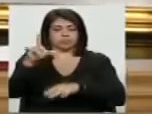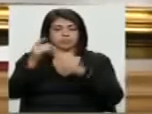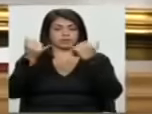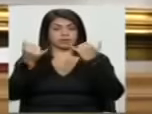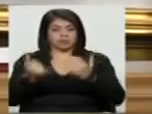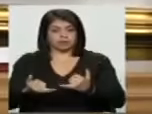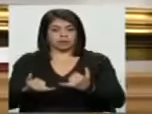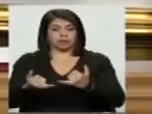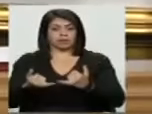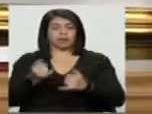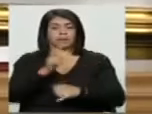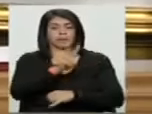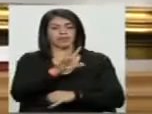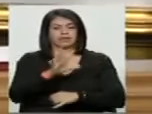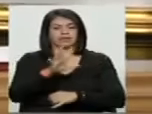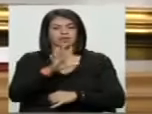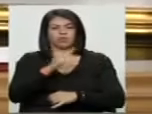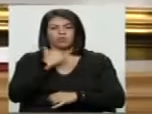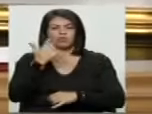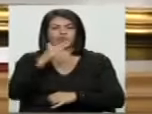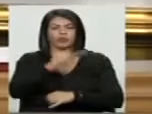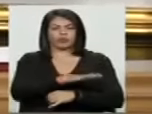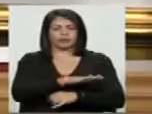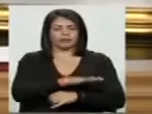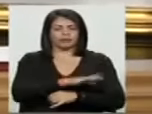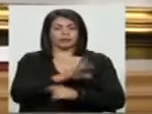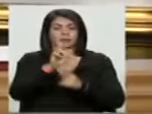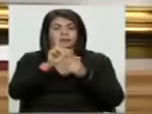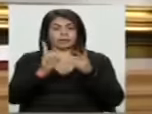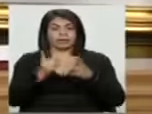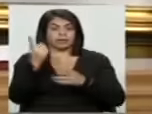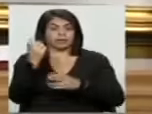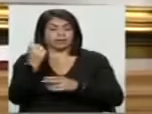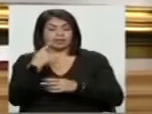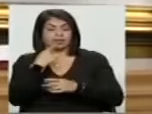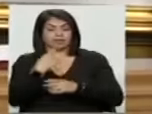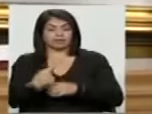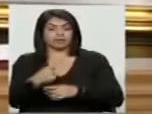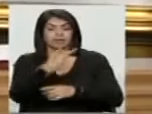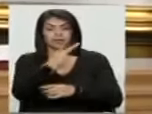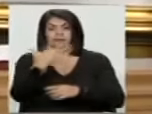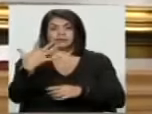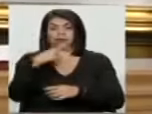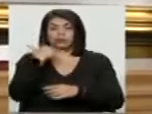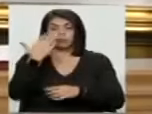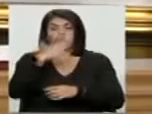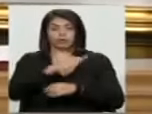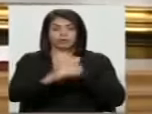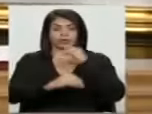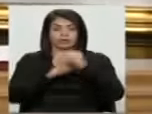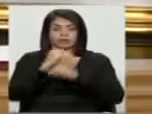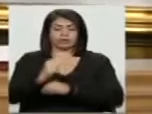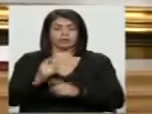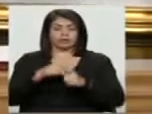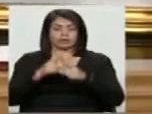ha dejado 25 muertos. El detalle que le falta decir es que los 25 muertos fueron puestos por los